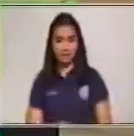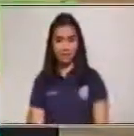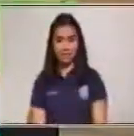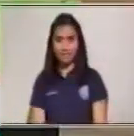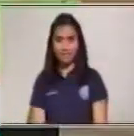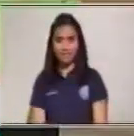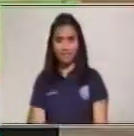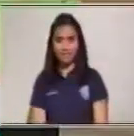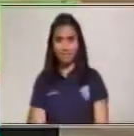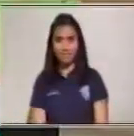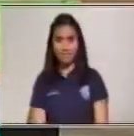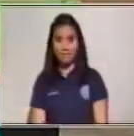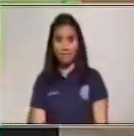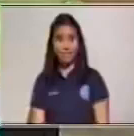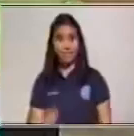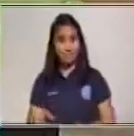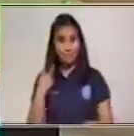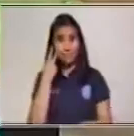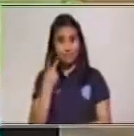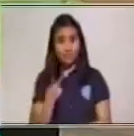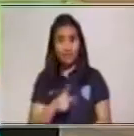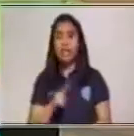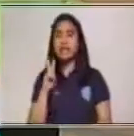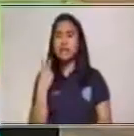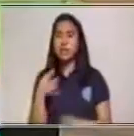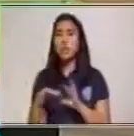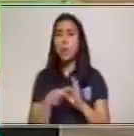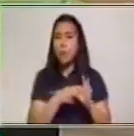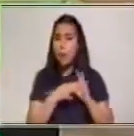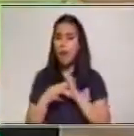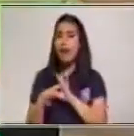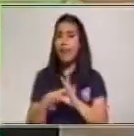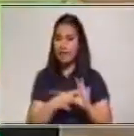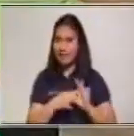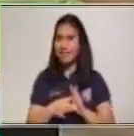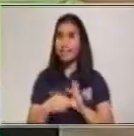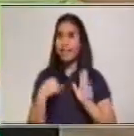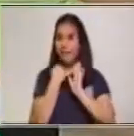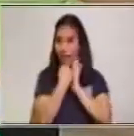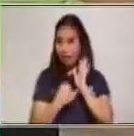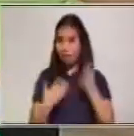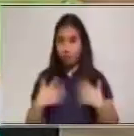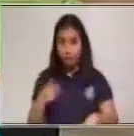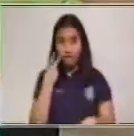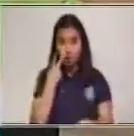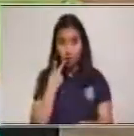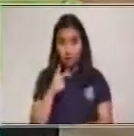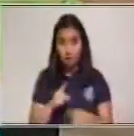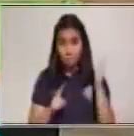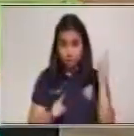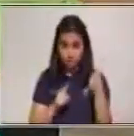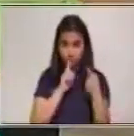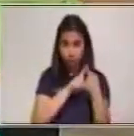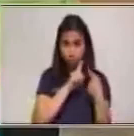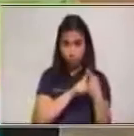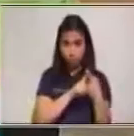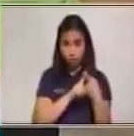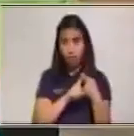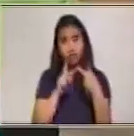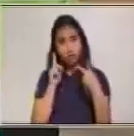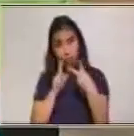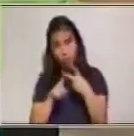Es el segundo organizador. Observa bien cómo es la estructura. Es diferente, ¿verdad? Sí, diferente al